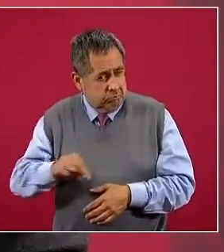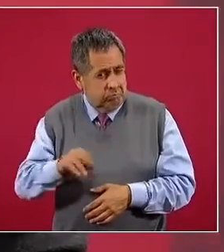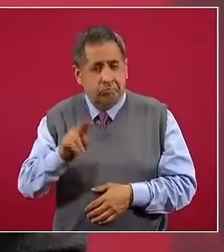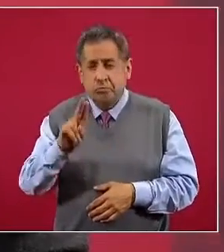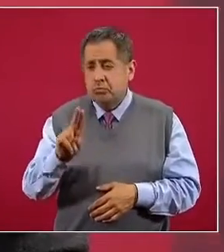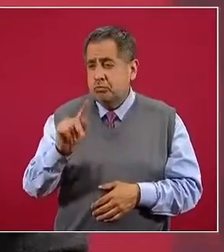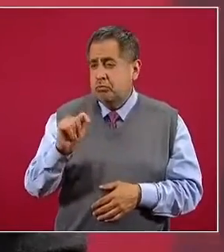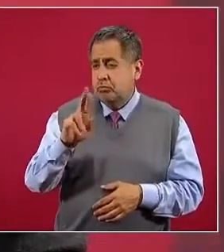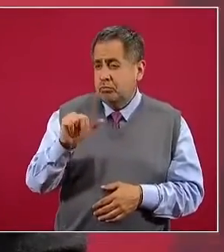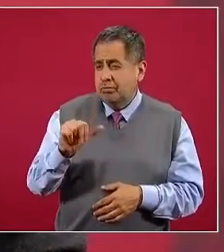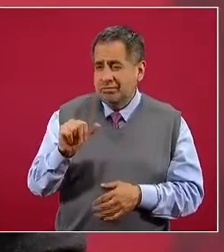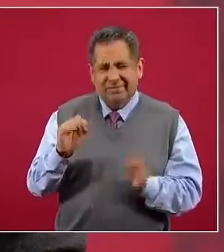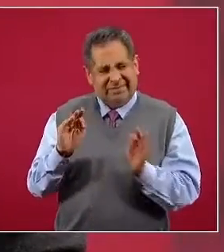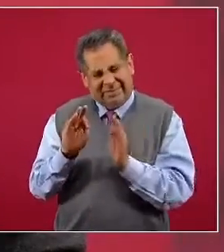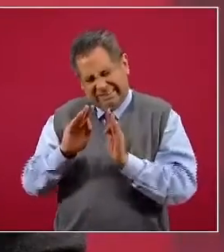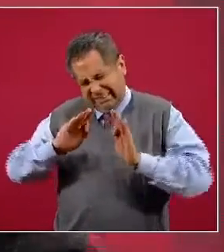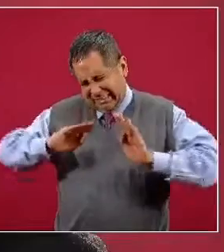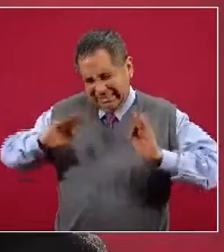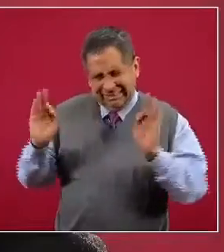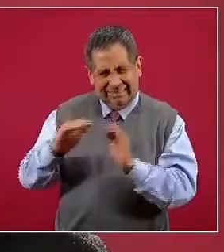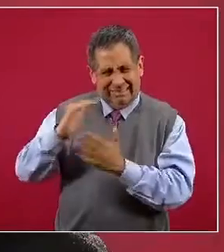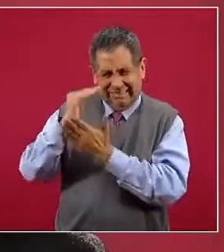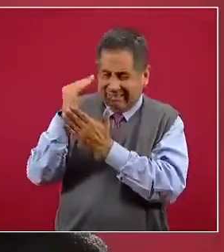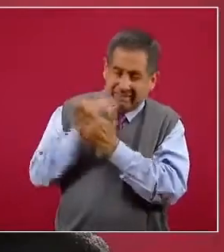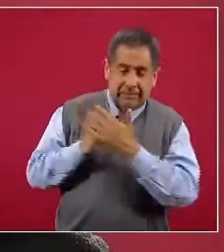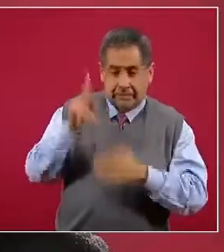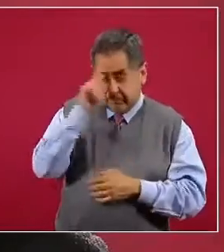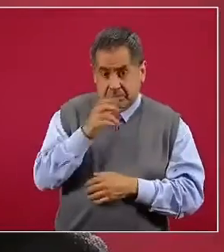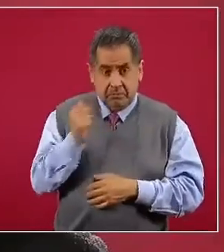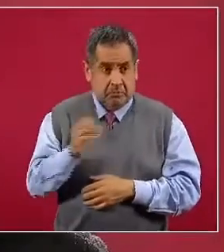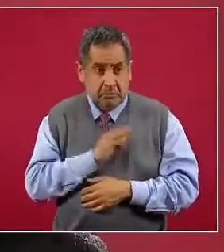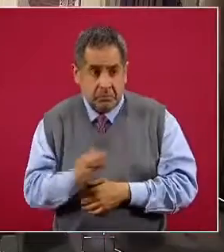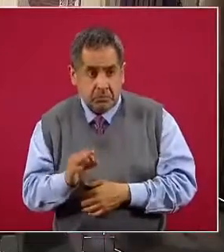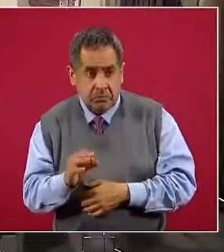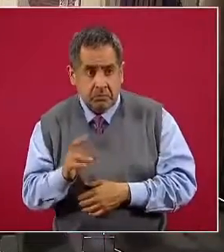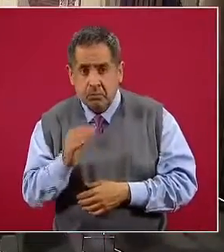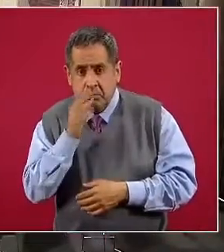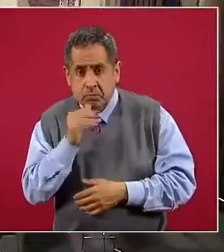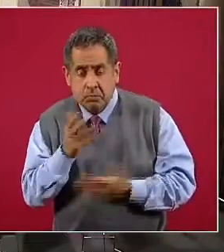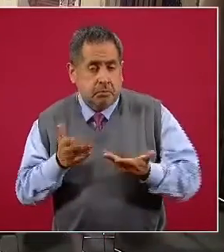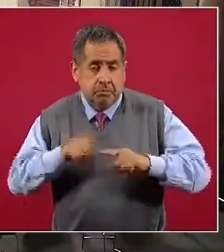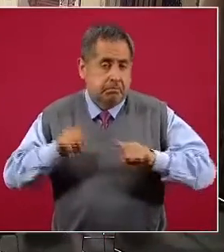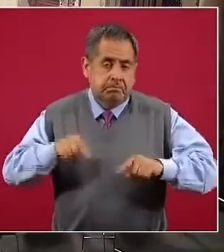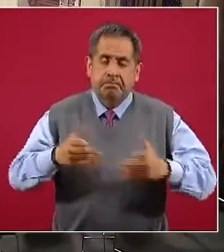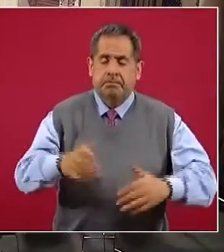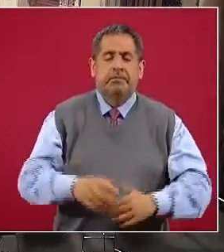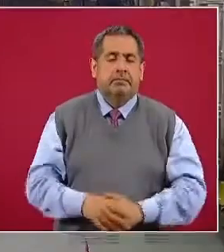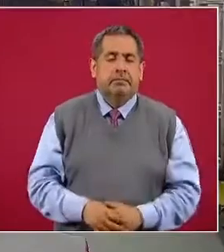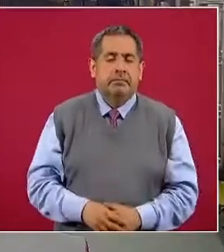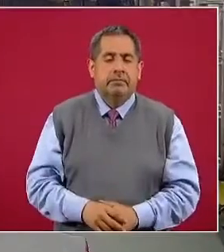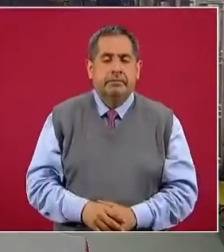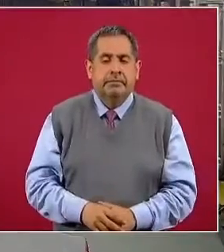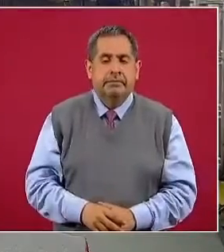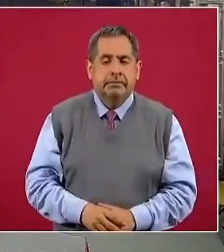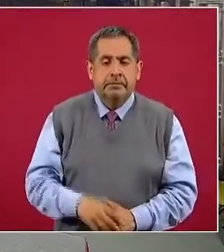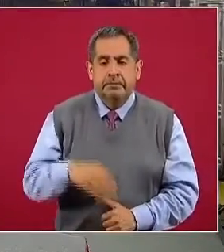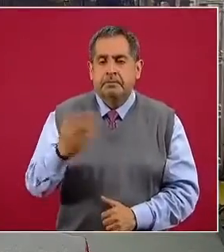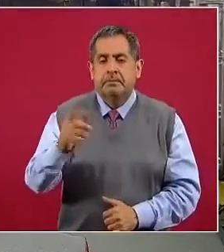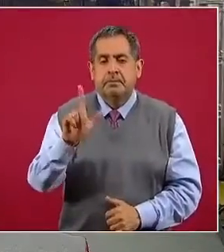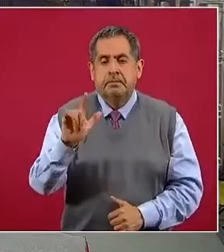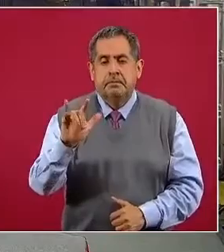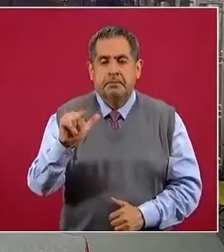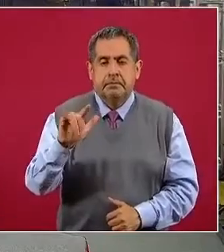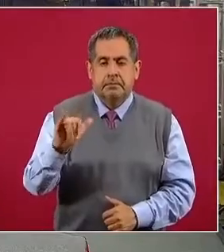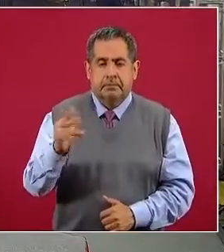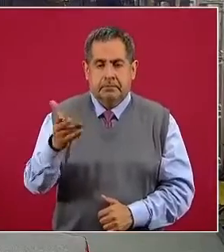tiempo, forma y con las condiciones adecuadas este producto. Muchas gracias, Otilia. Liliana Noble, Pulso